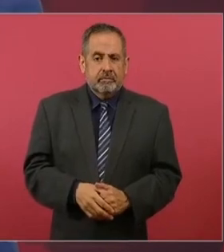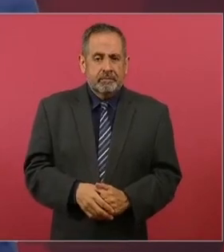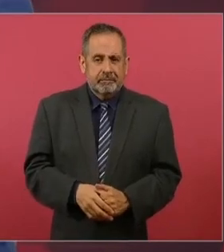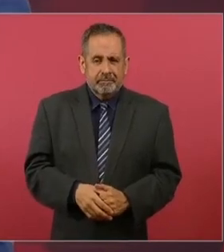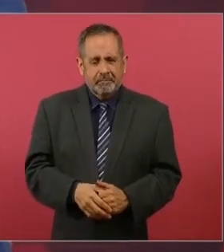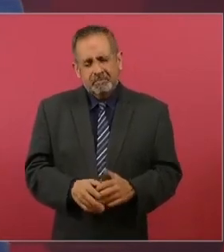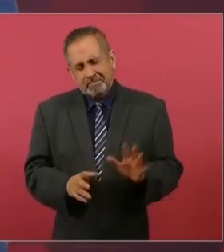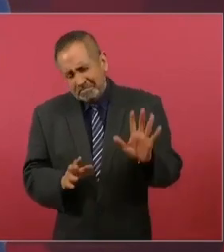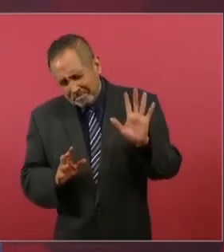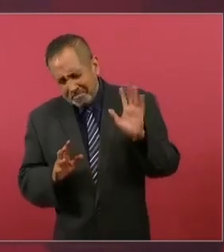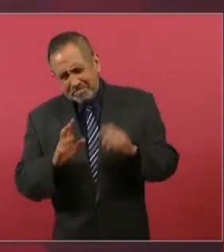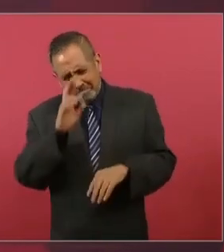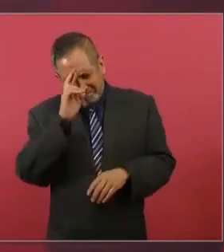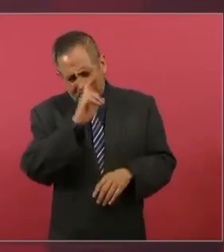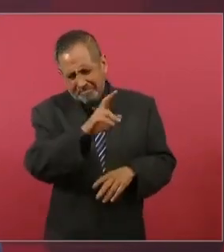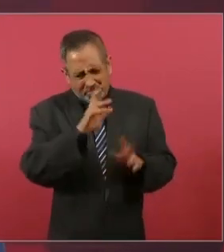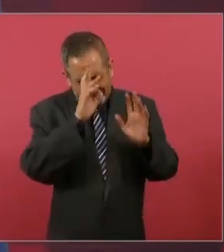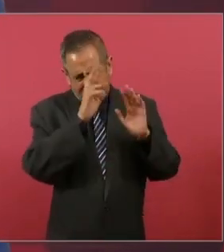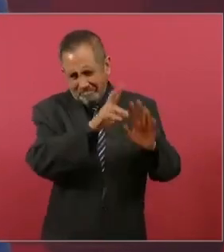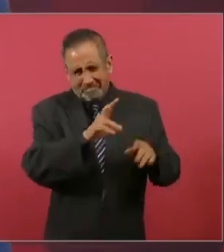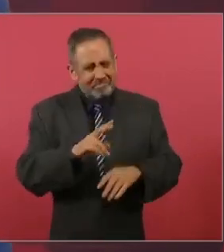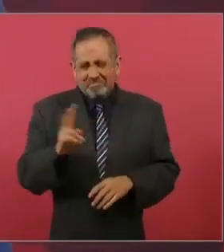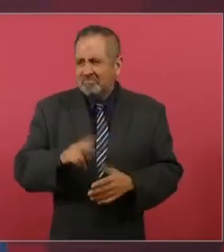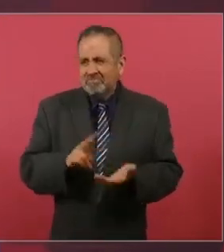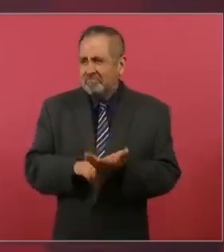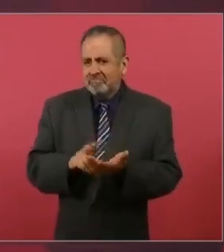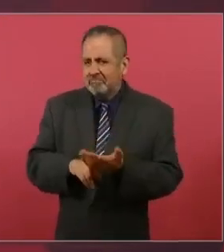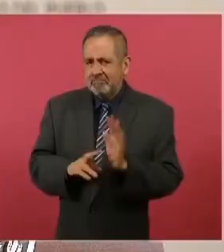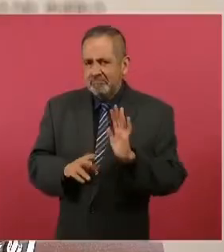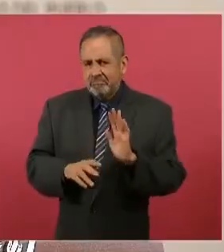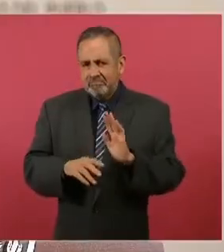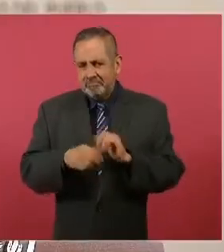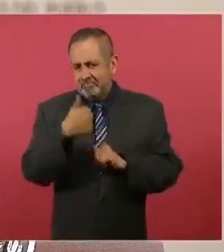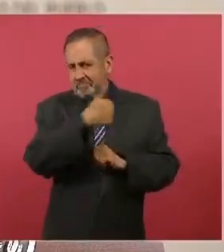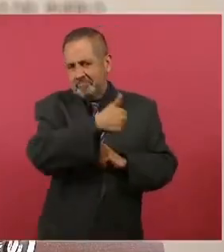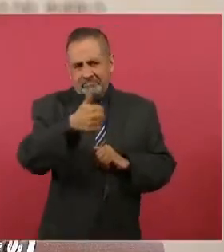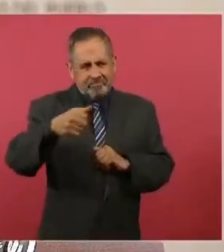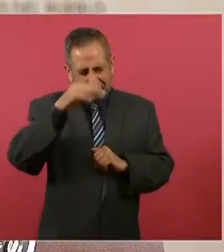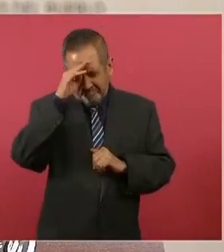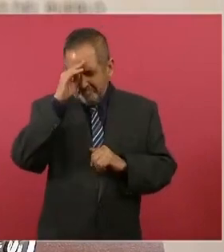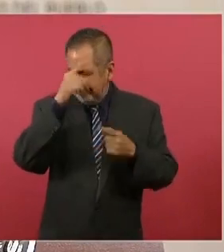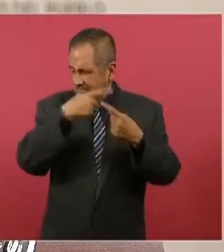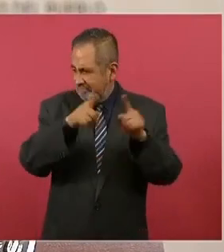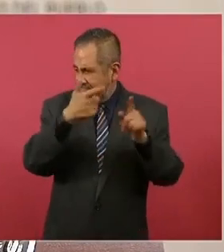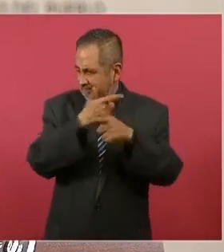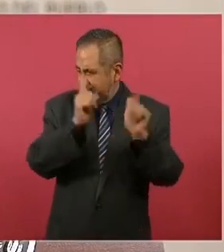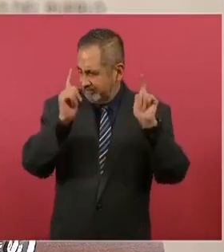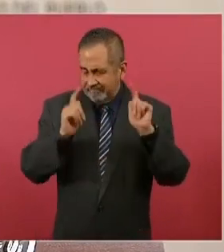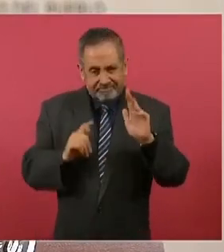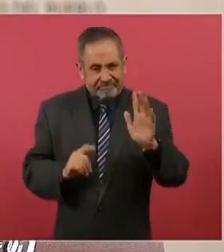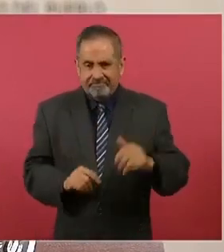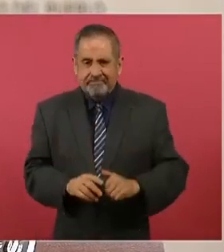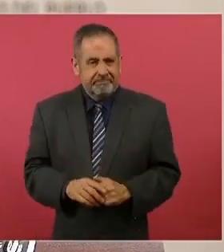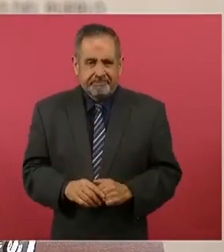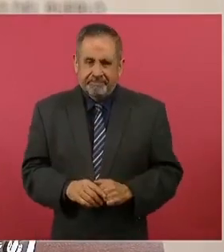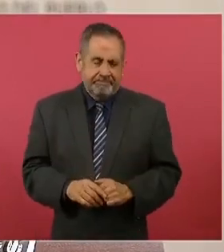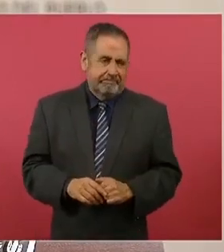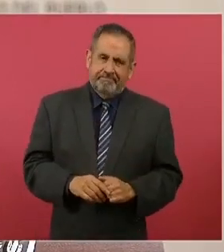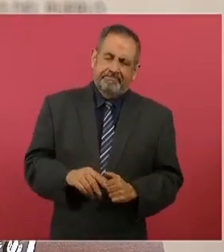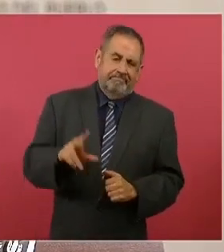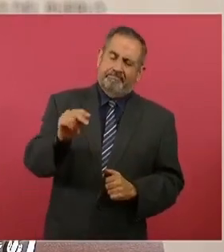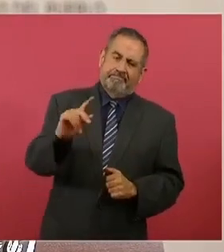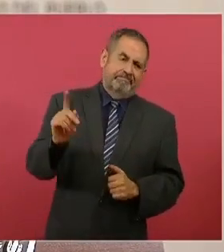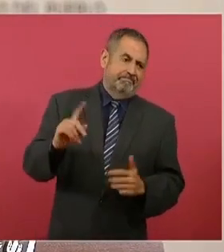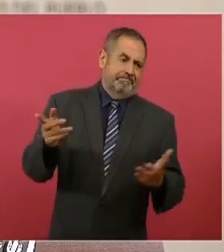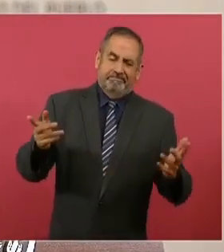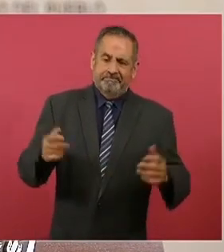Es válida y se debe de respetar. Cada quien puede pensar como quiera, pero